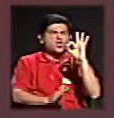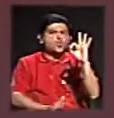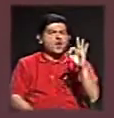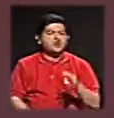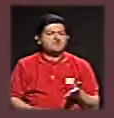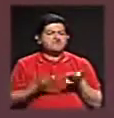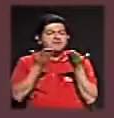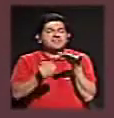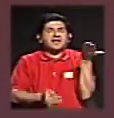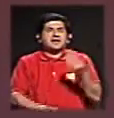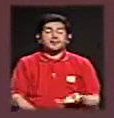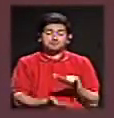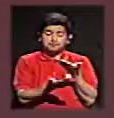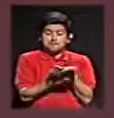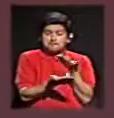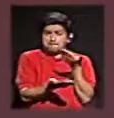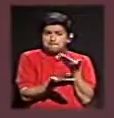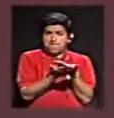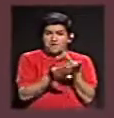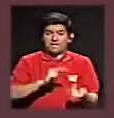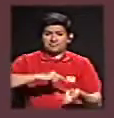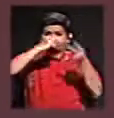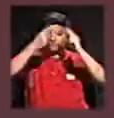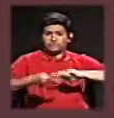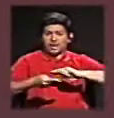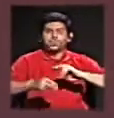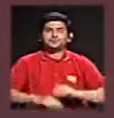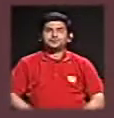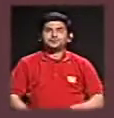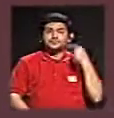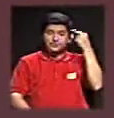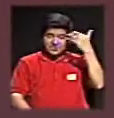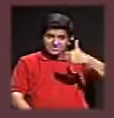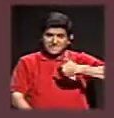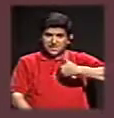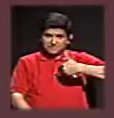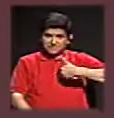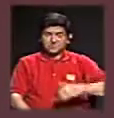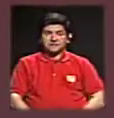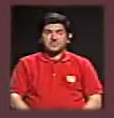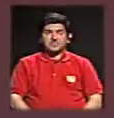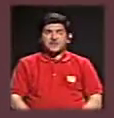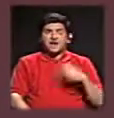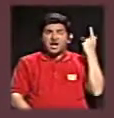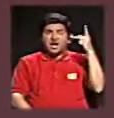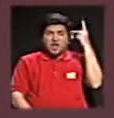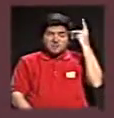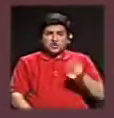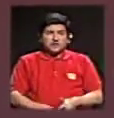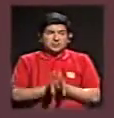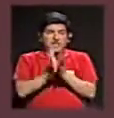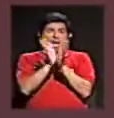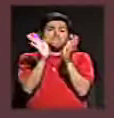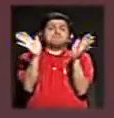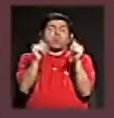que brindan es evidencia de lo contrario. El Estado cuenta, la política pública es